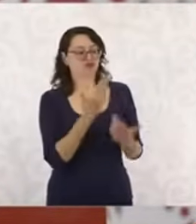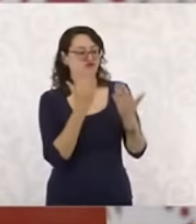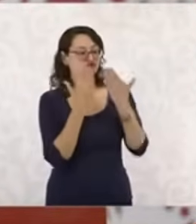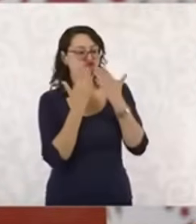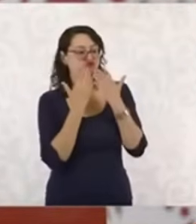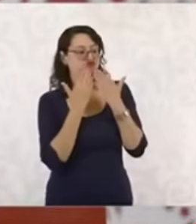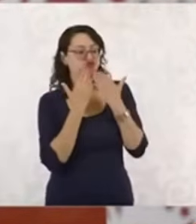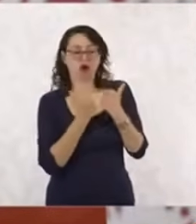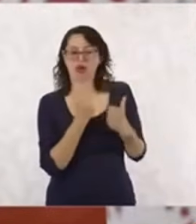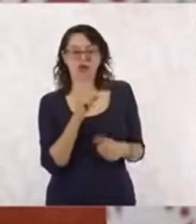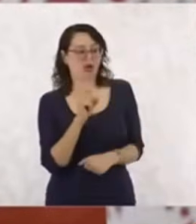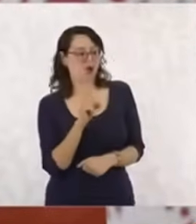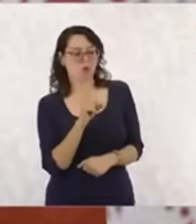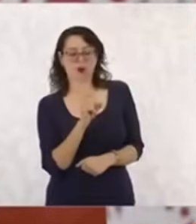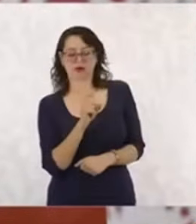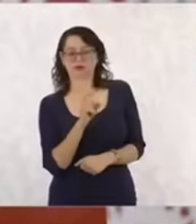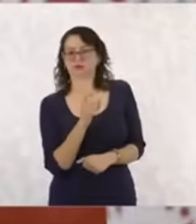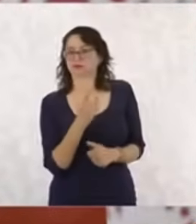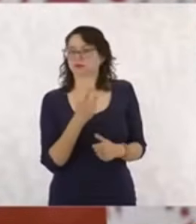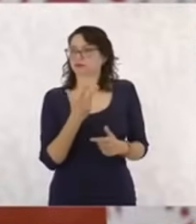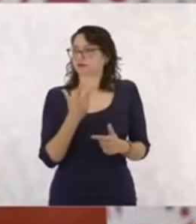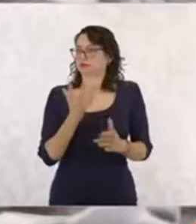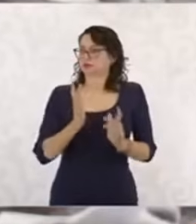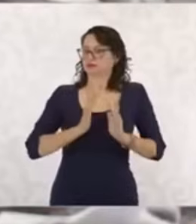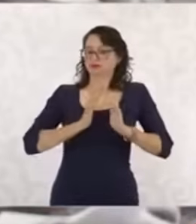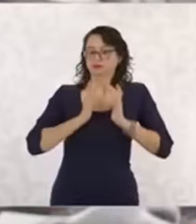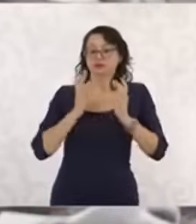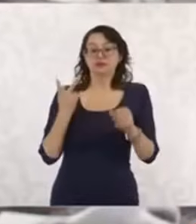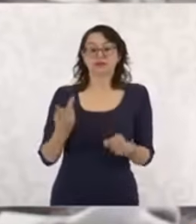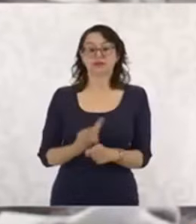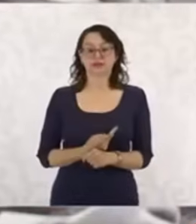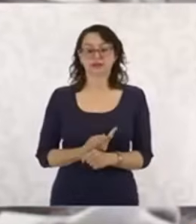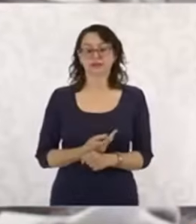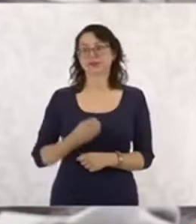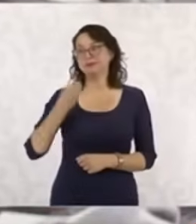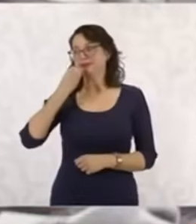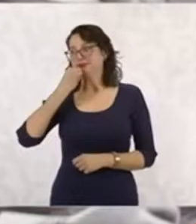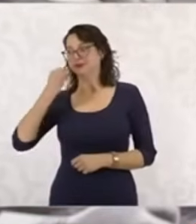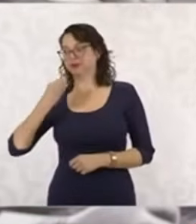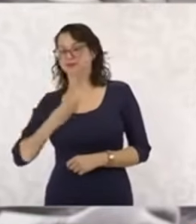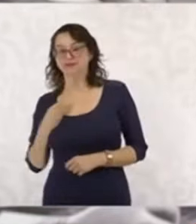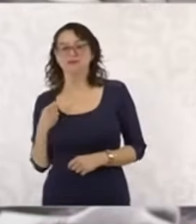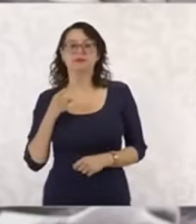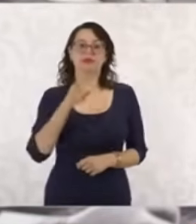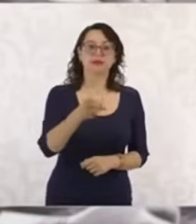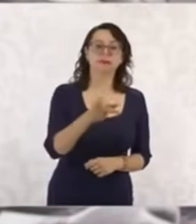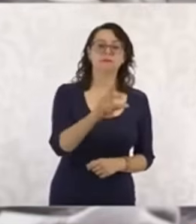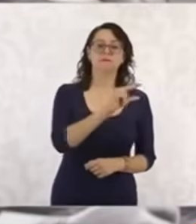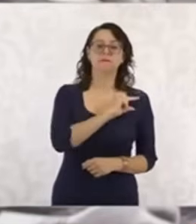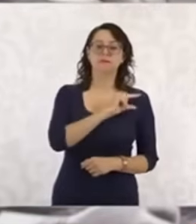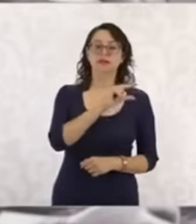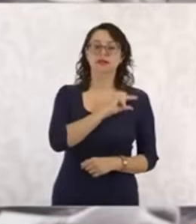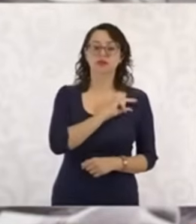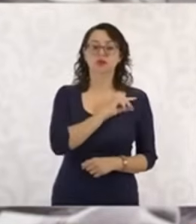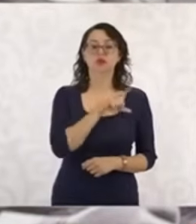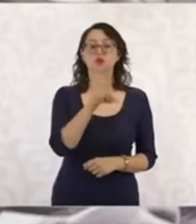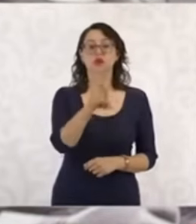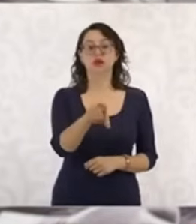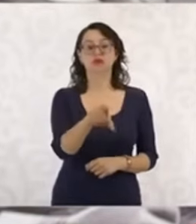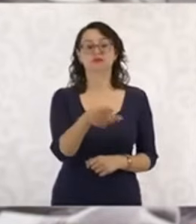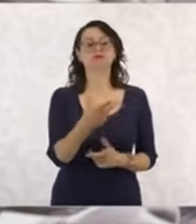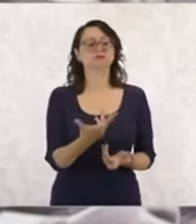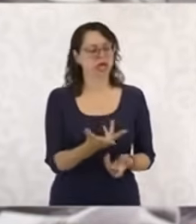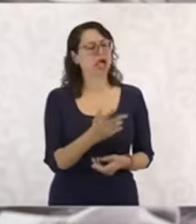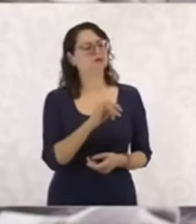tiene disponibilidad. Y entonces lo que ocurre es que tiene que acudir con un particular que lo que le realiza es un